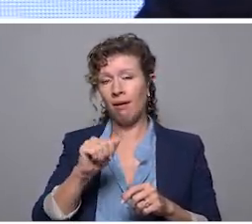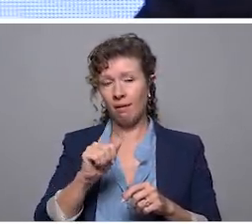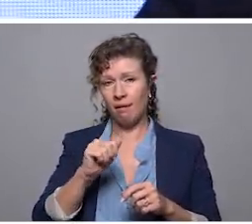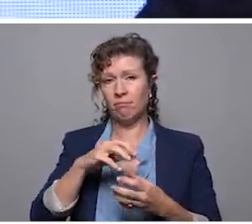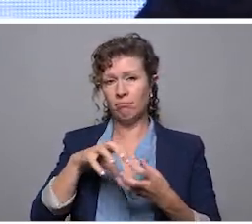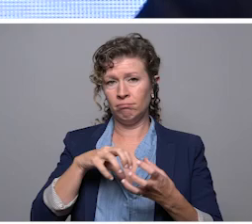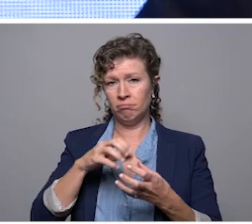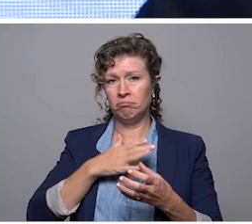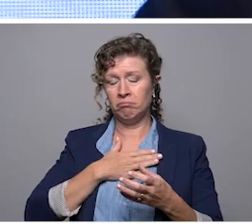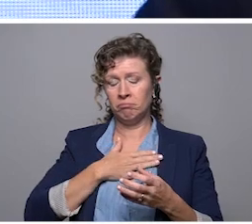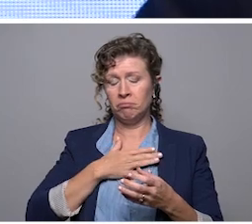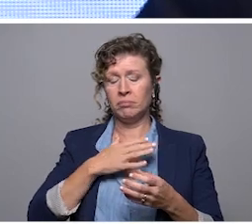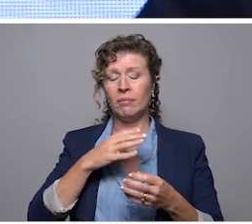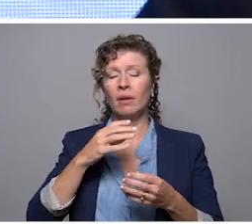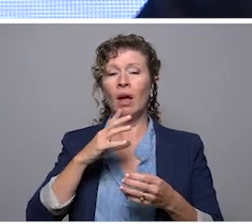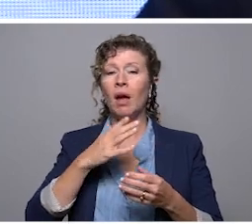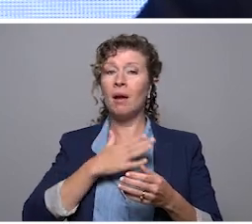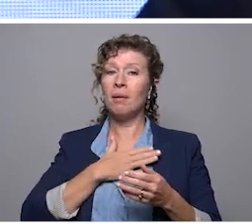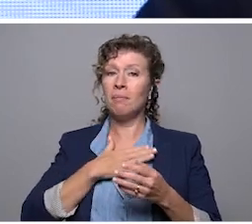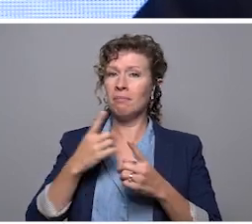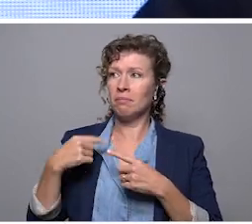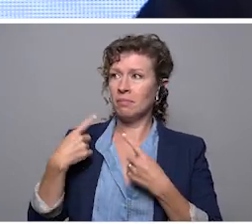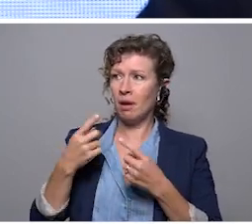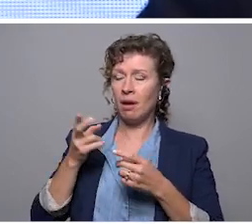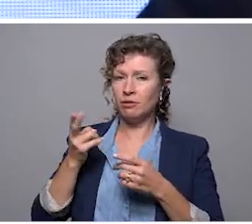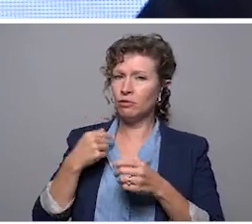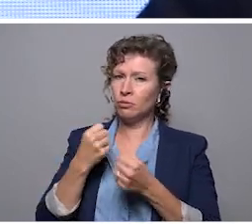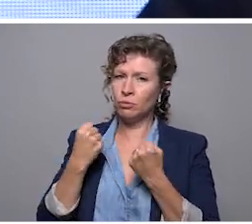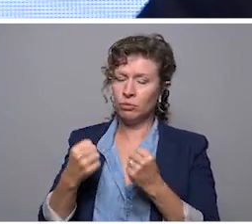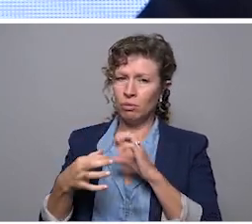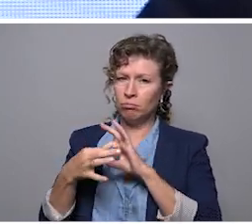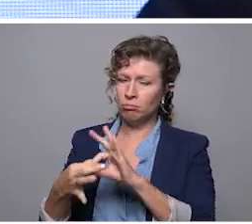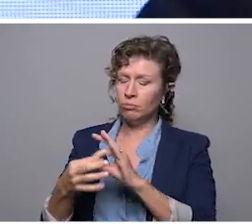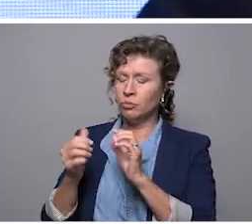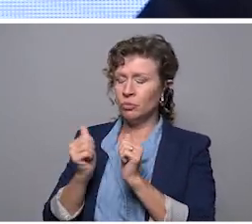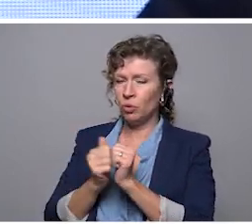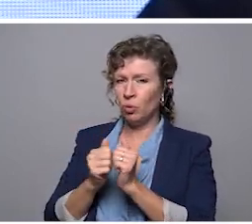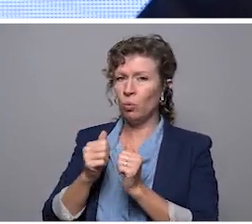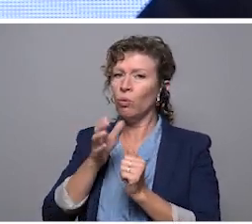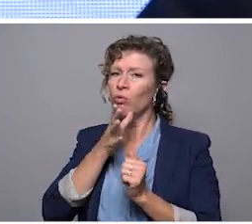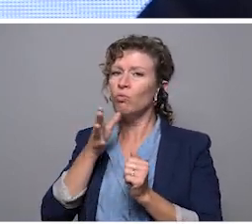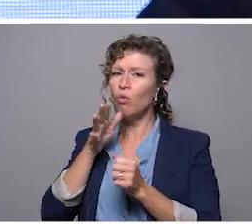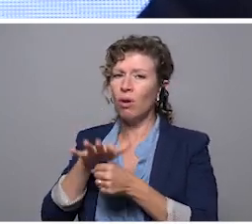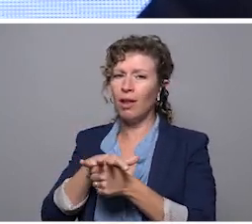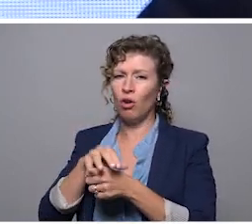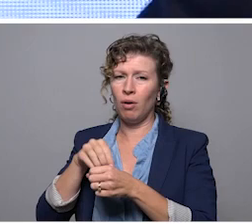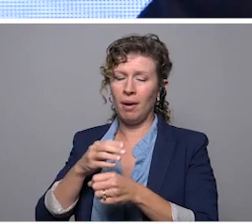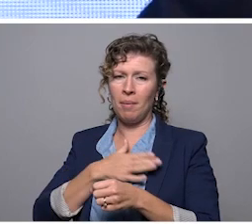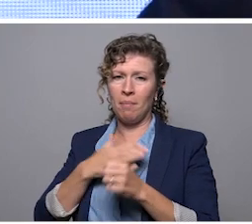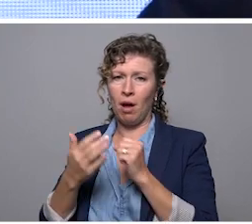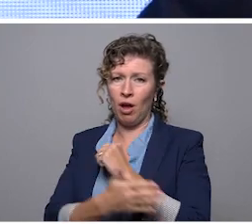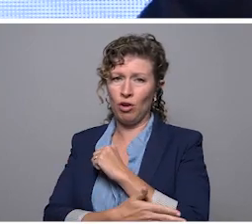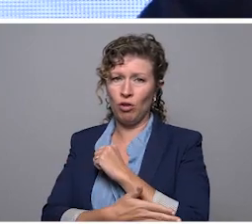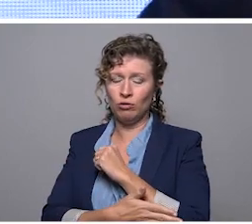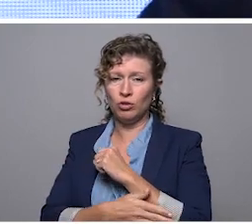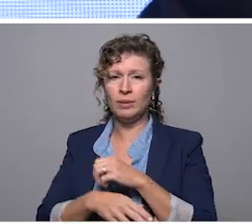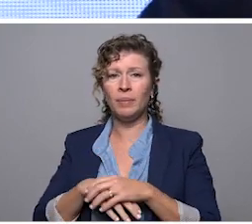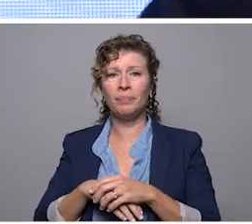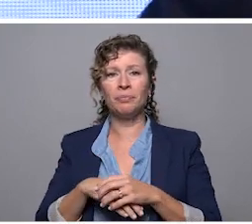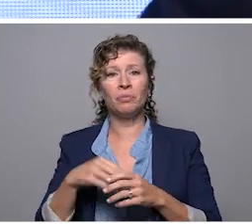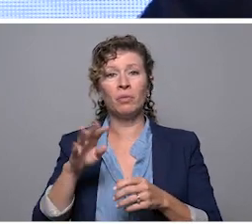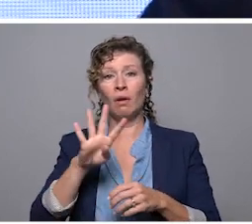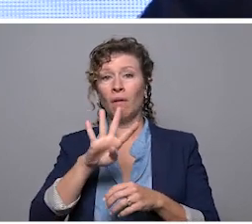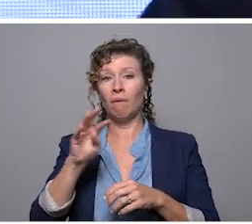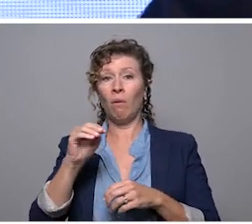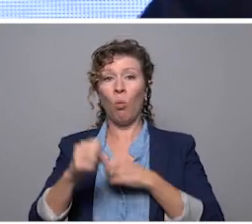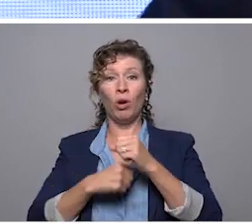vinculación con las comunidades rurales y en mi país hace 40 años nadie creía que los campesinos pobres pudieran